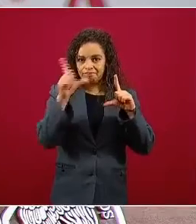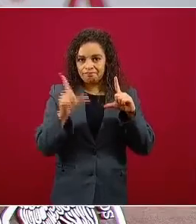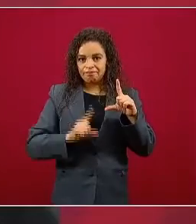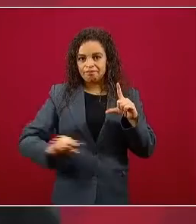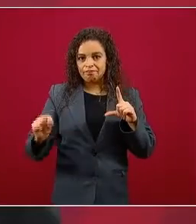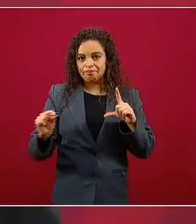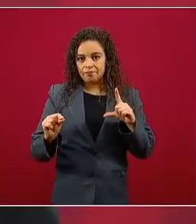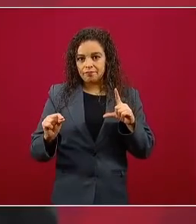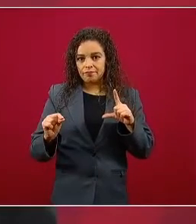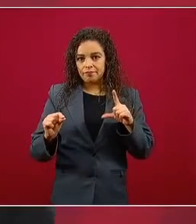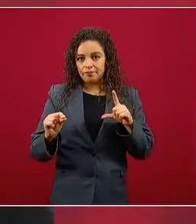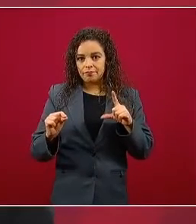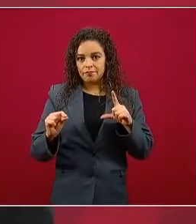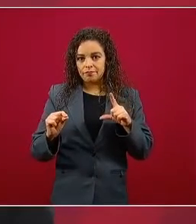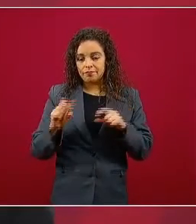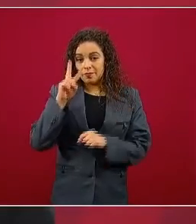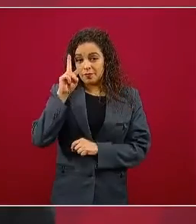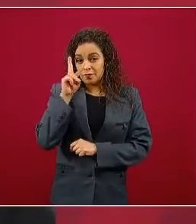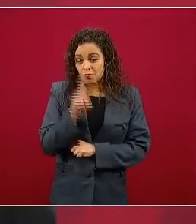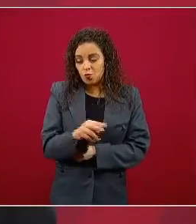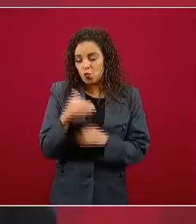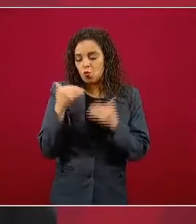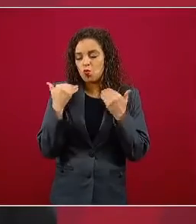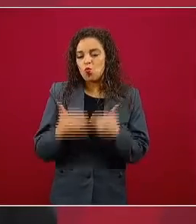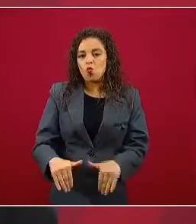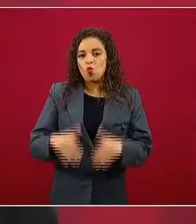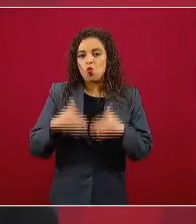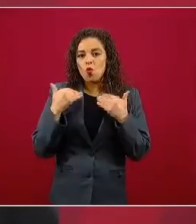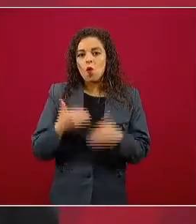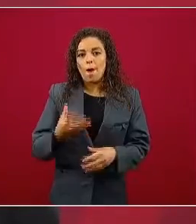de nuestras culturas.